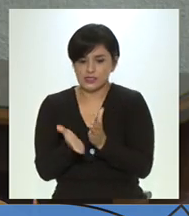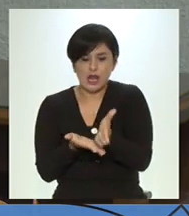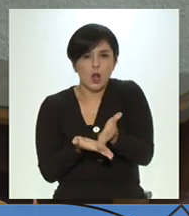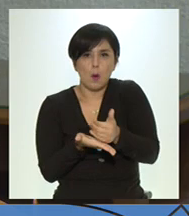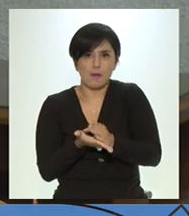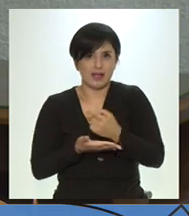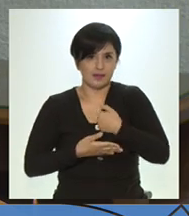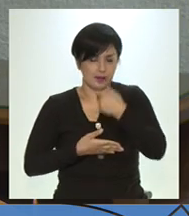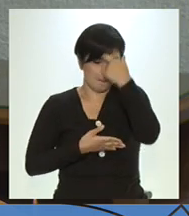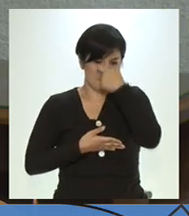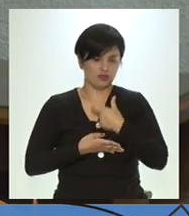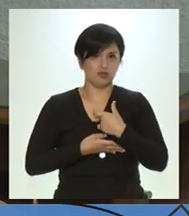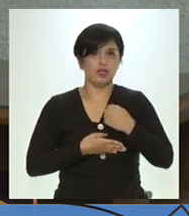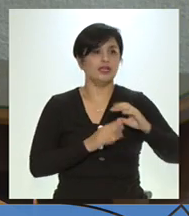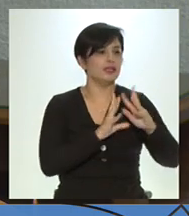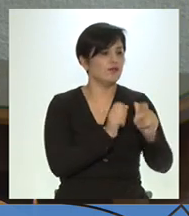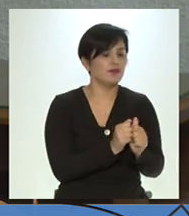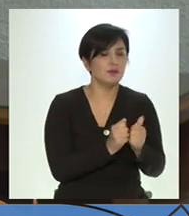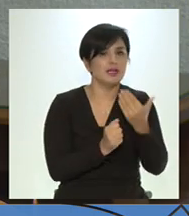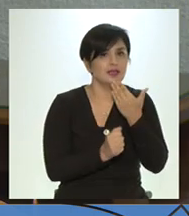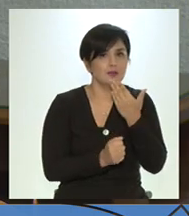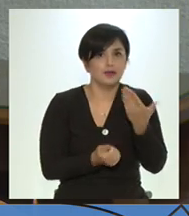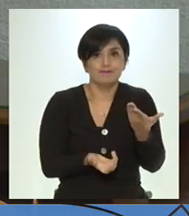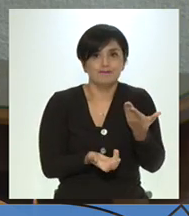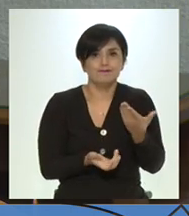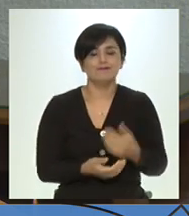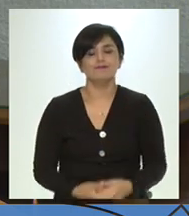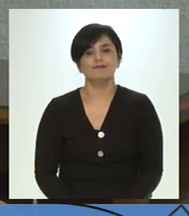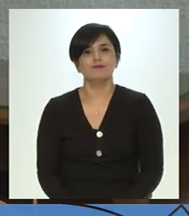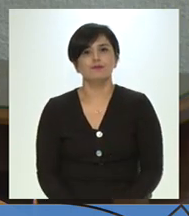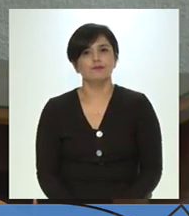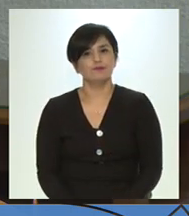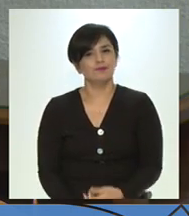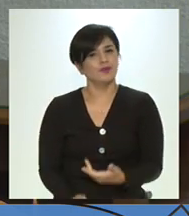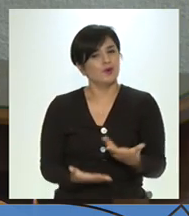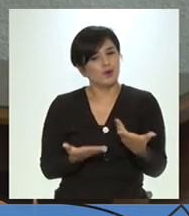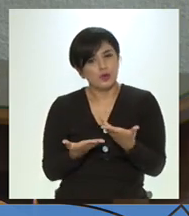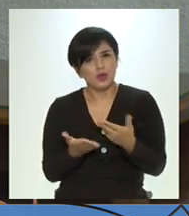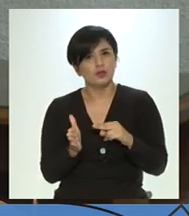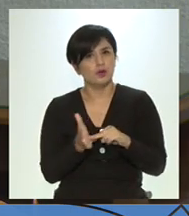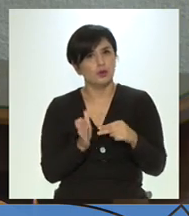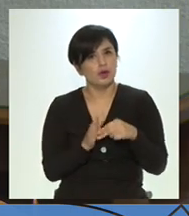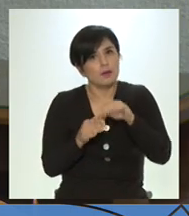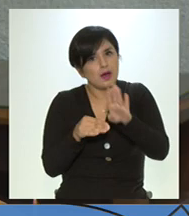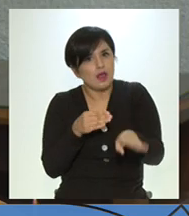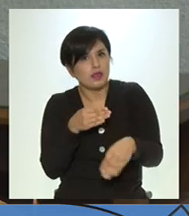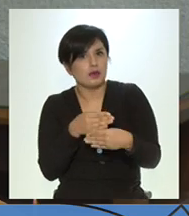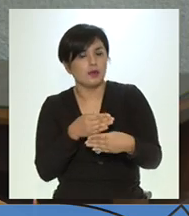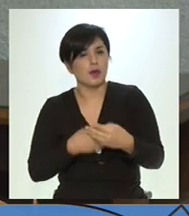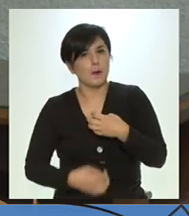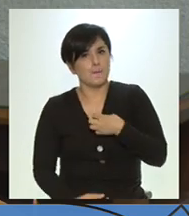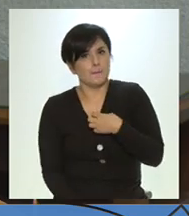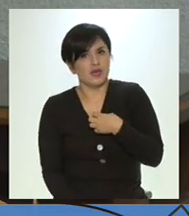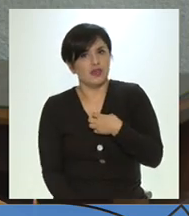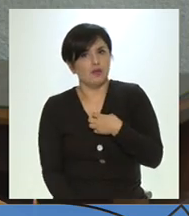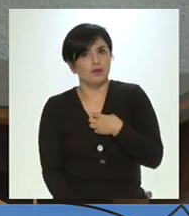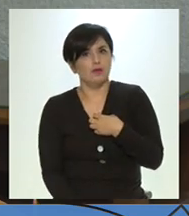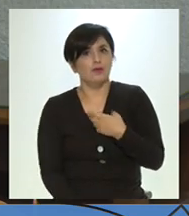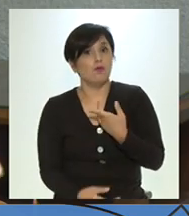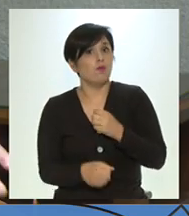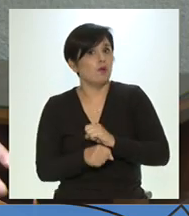personales y familiares a estos recelos se ha sumado los temores derivados de la pandemia